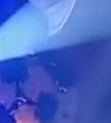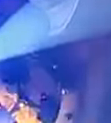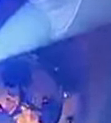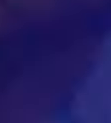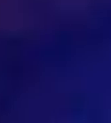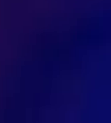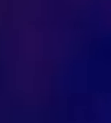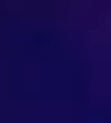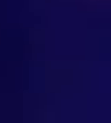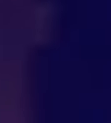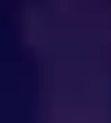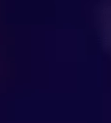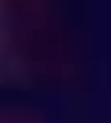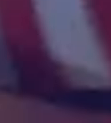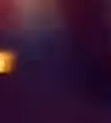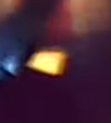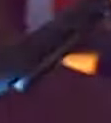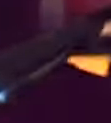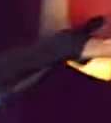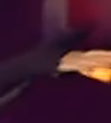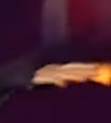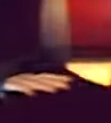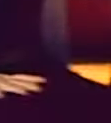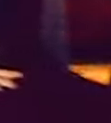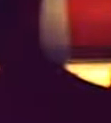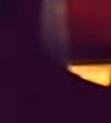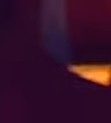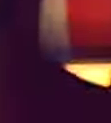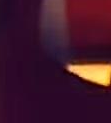Nirekin, one way each